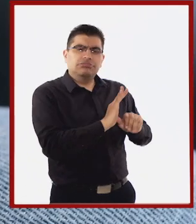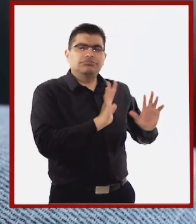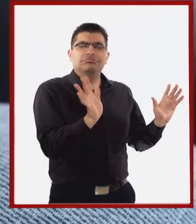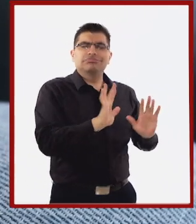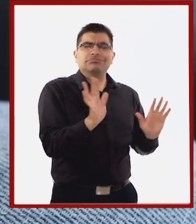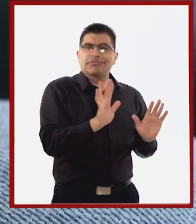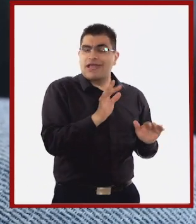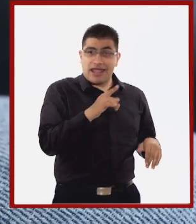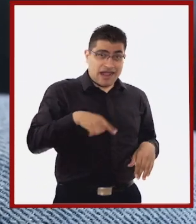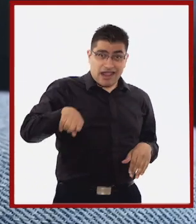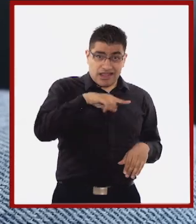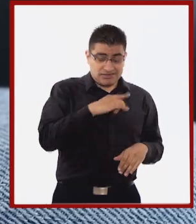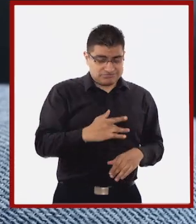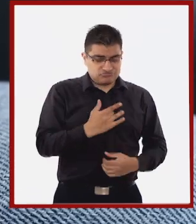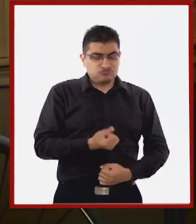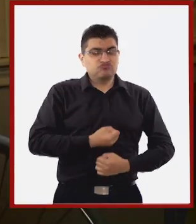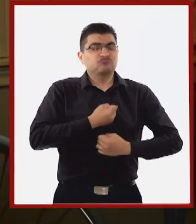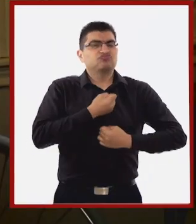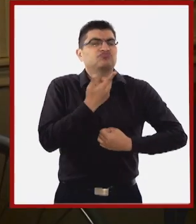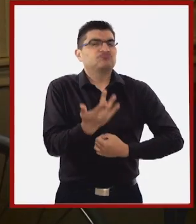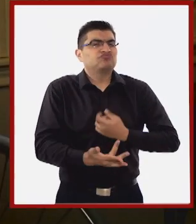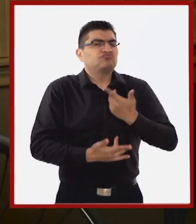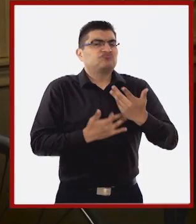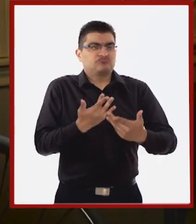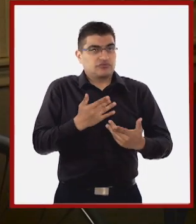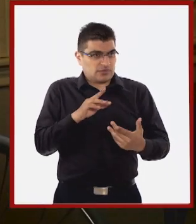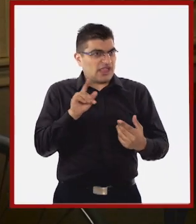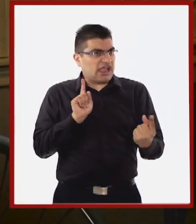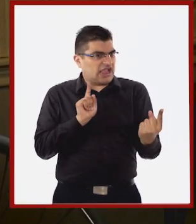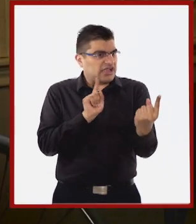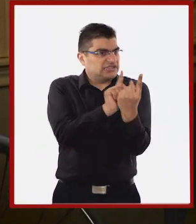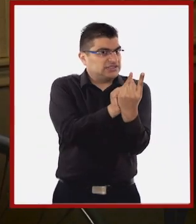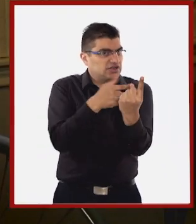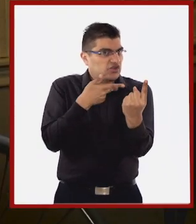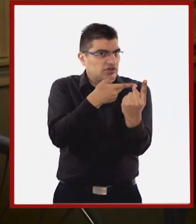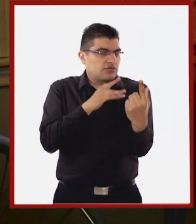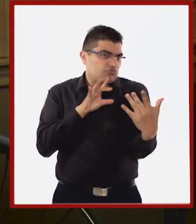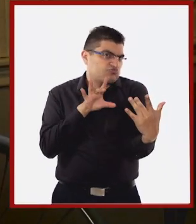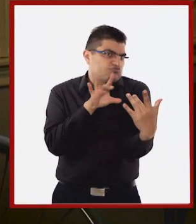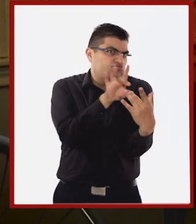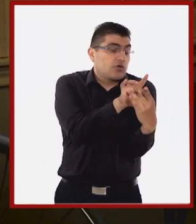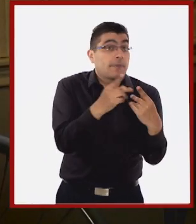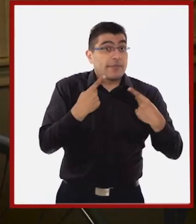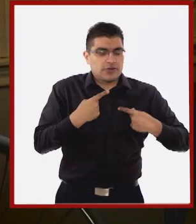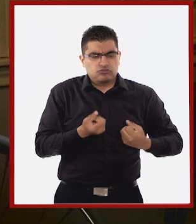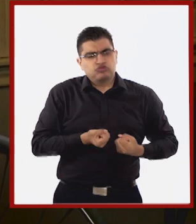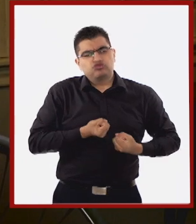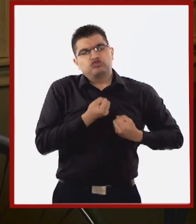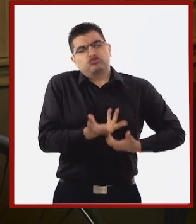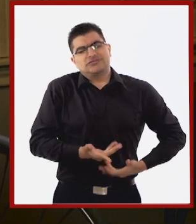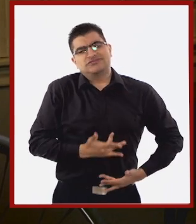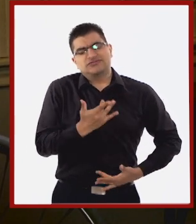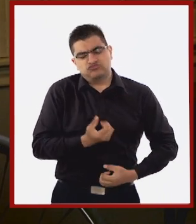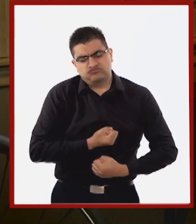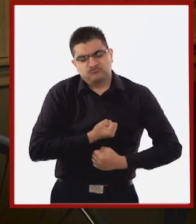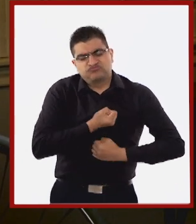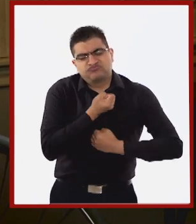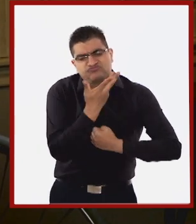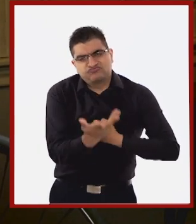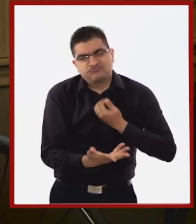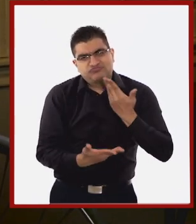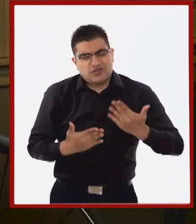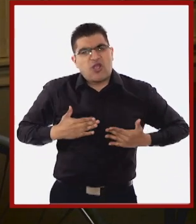sus sentimientos, es un ejercicio que acerca a dos personas. La persona que comparte está abriéndose y